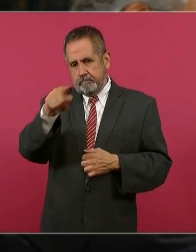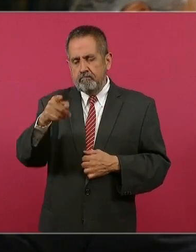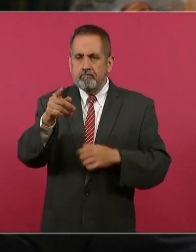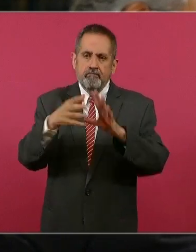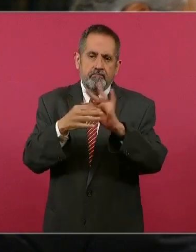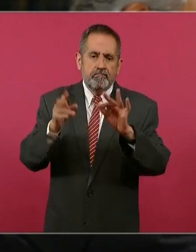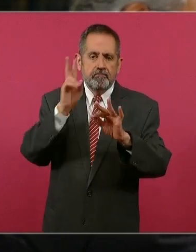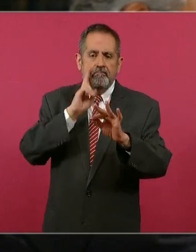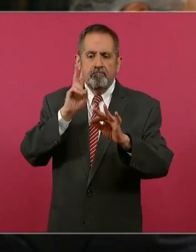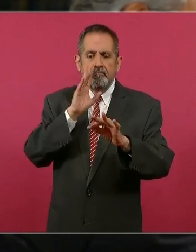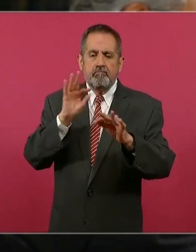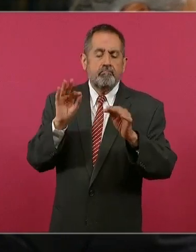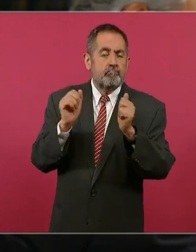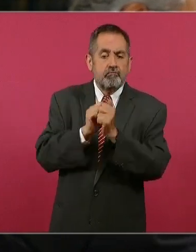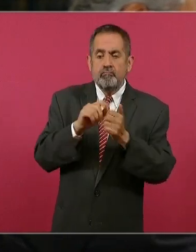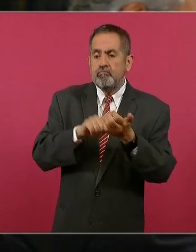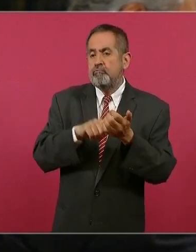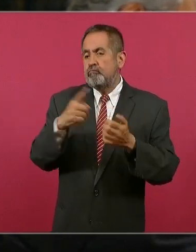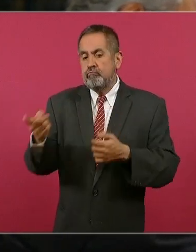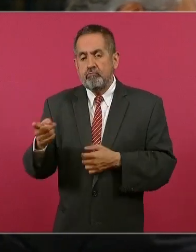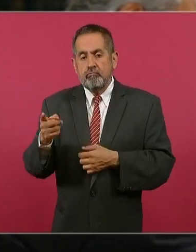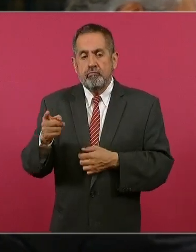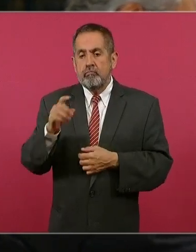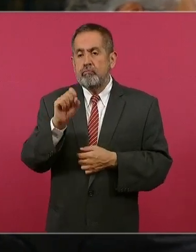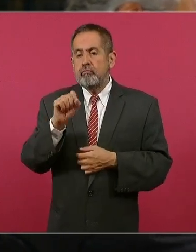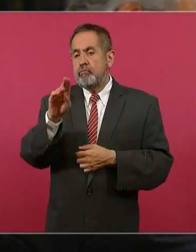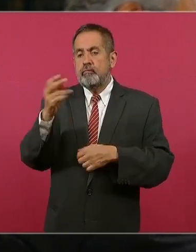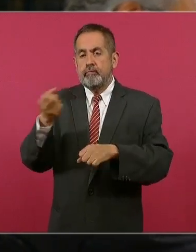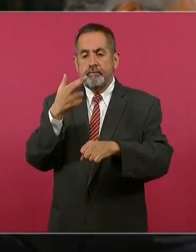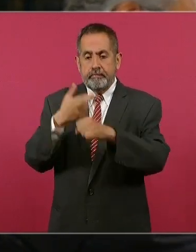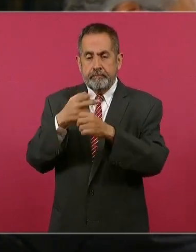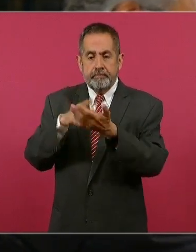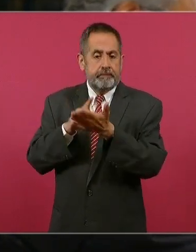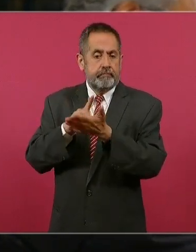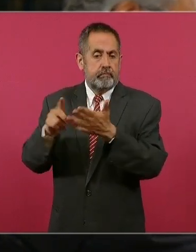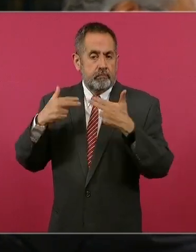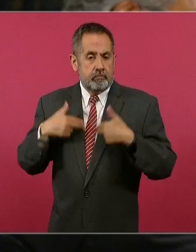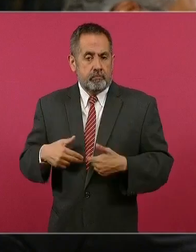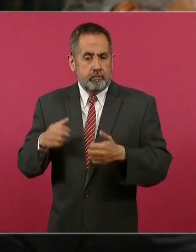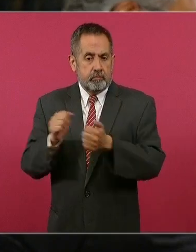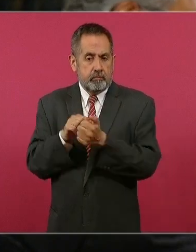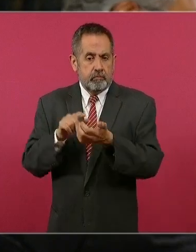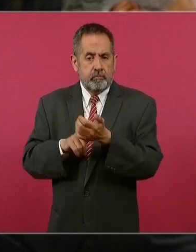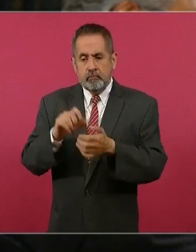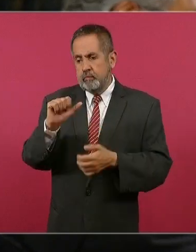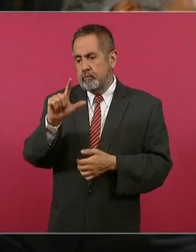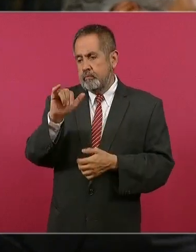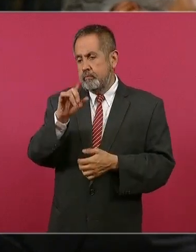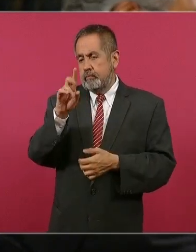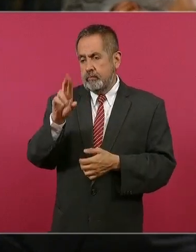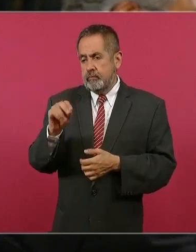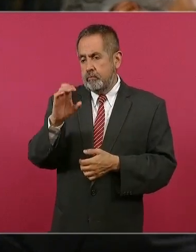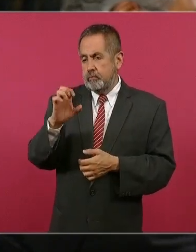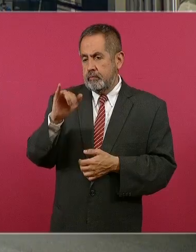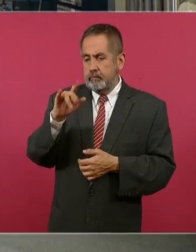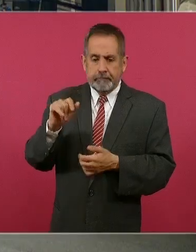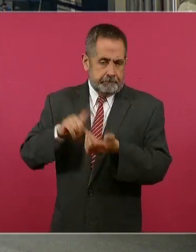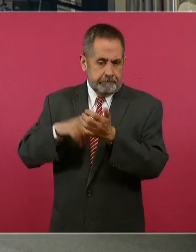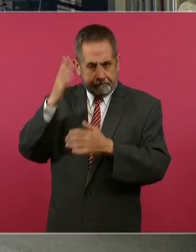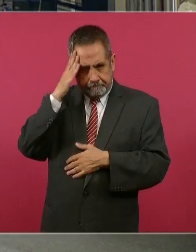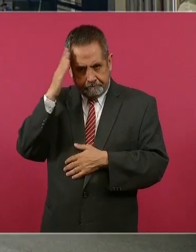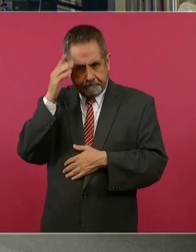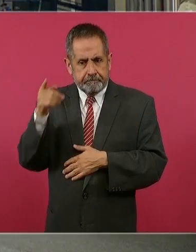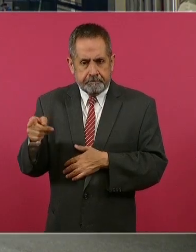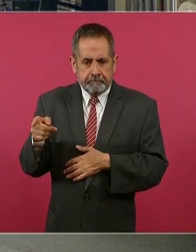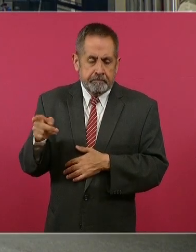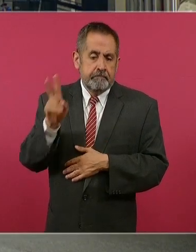para ver la posibilidad si a través de, en este caso, la Subsecretaría de Derechos Humanos de Alejandro Encinas, que encabeza